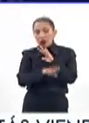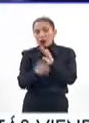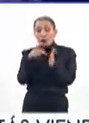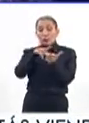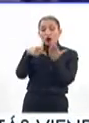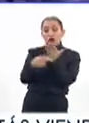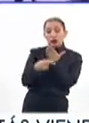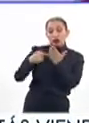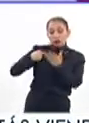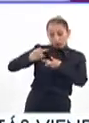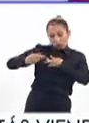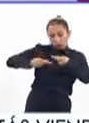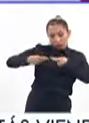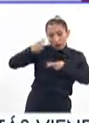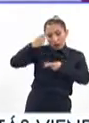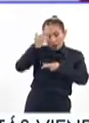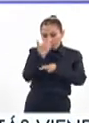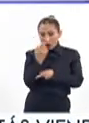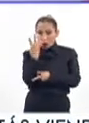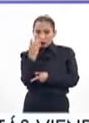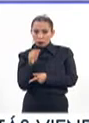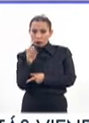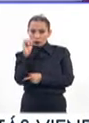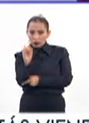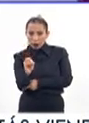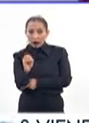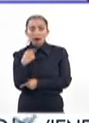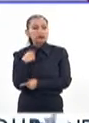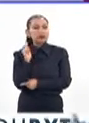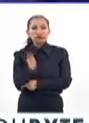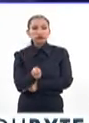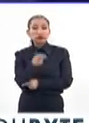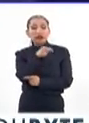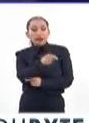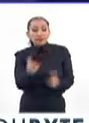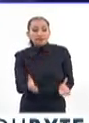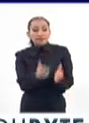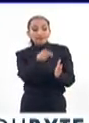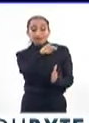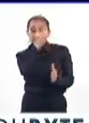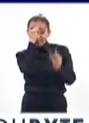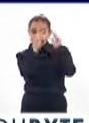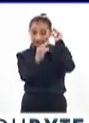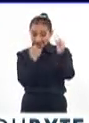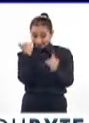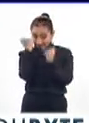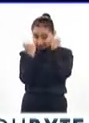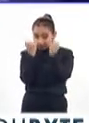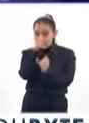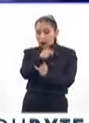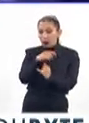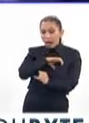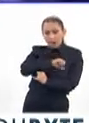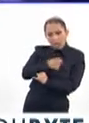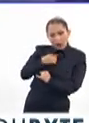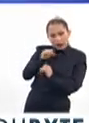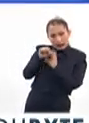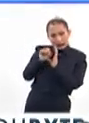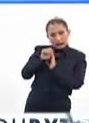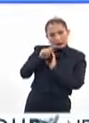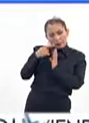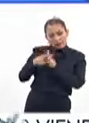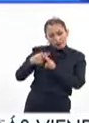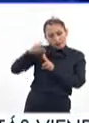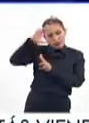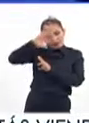en proyectos para el desarrollo de talento 4.0, es decir, fomento del talento emprendedor, vocación por las STEM,